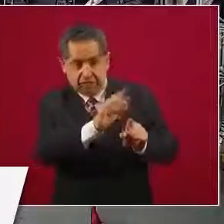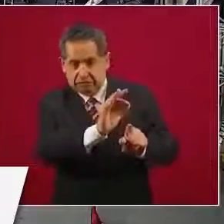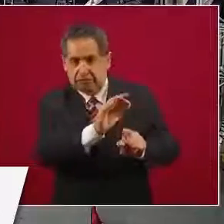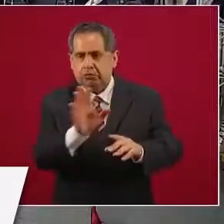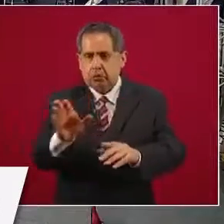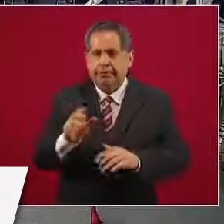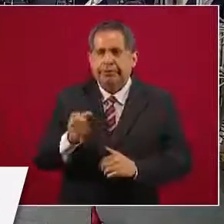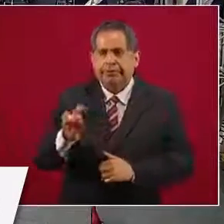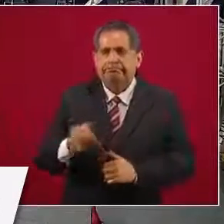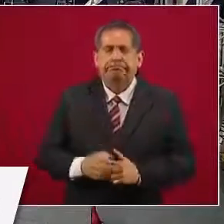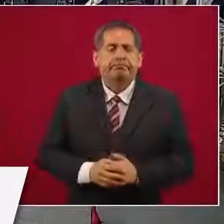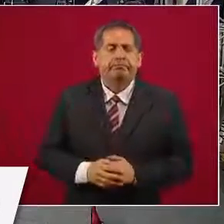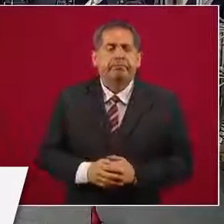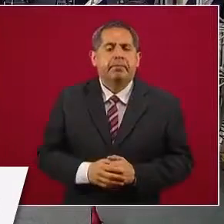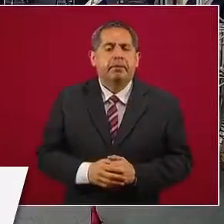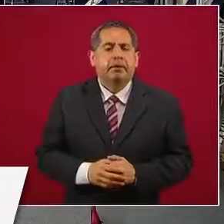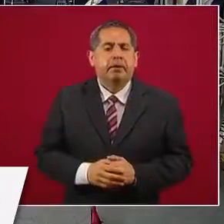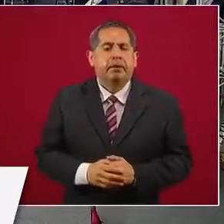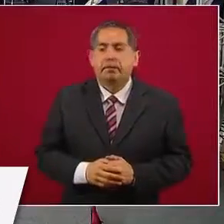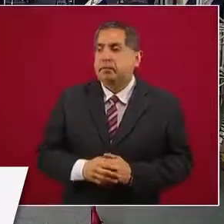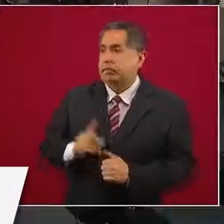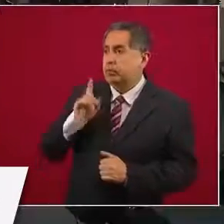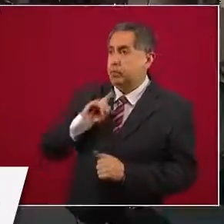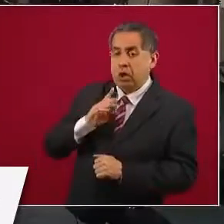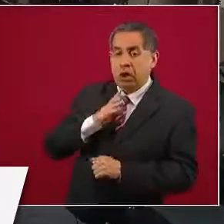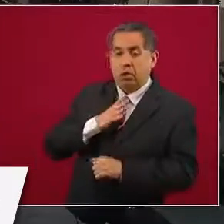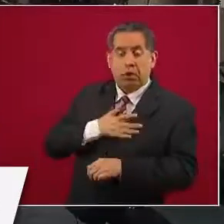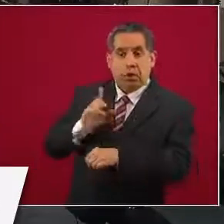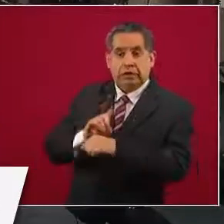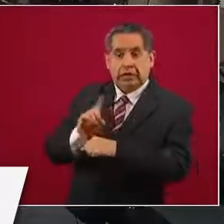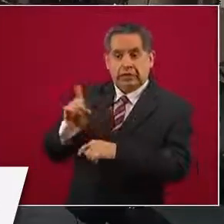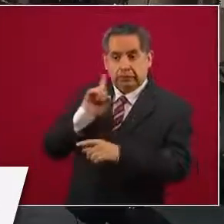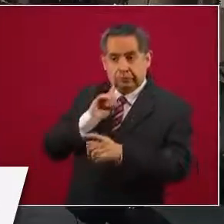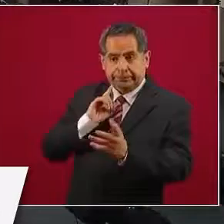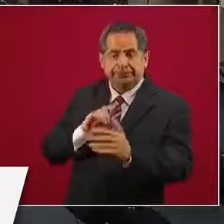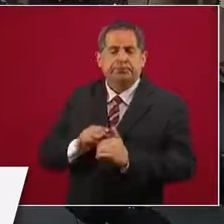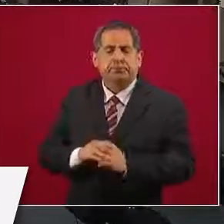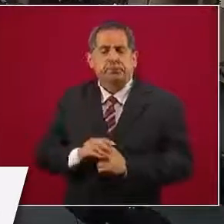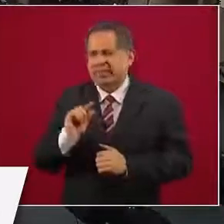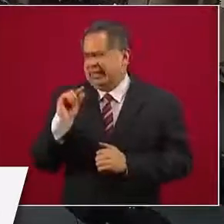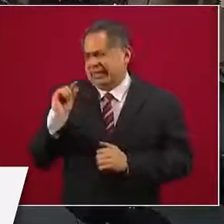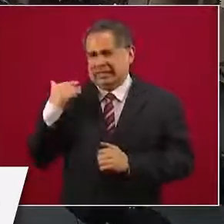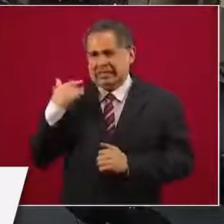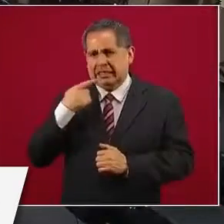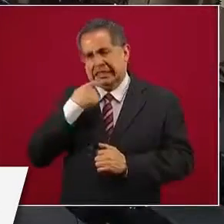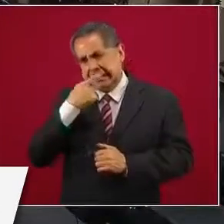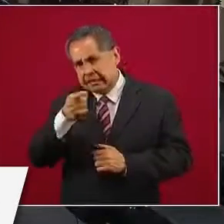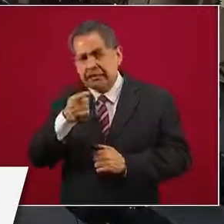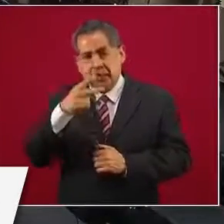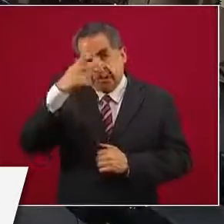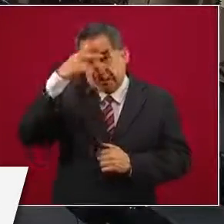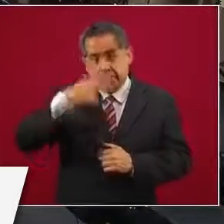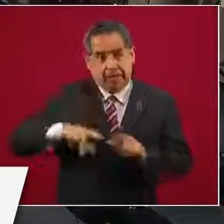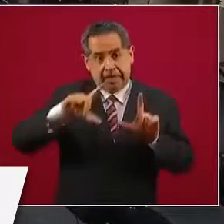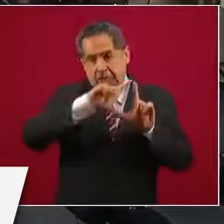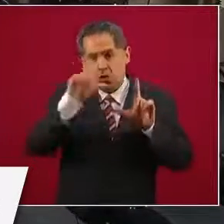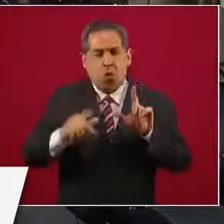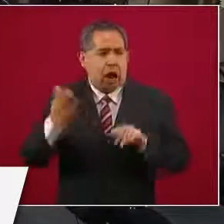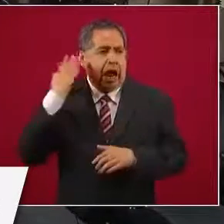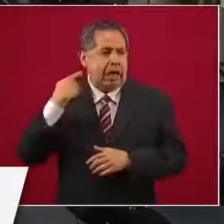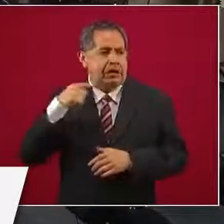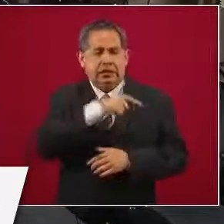Buenos días, presidente. Buenos días a todos. Hace unos momentos usted reconoció que en México se vivió un